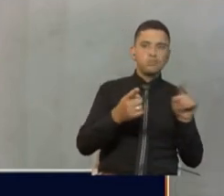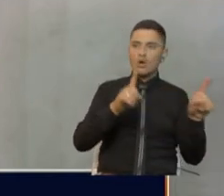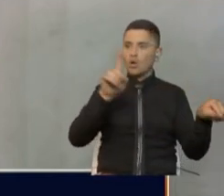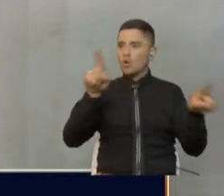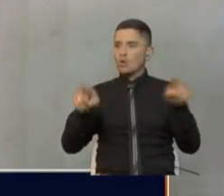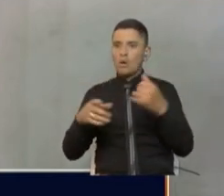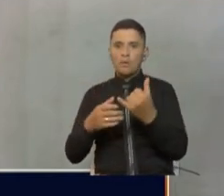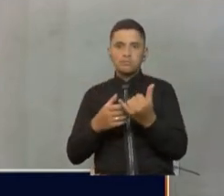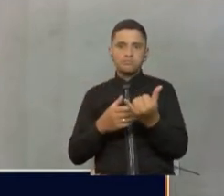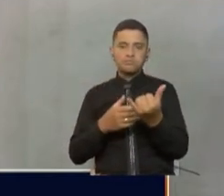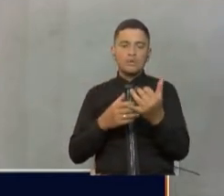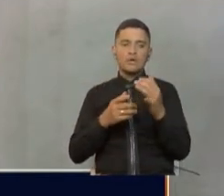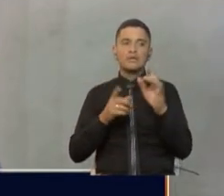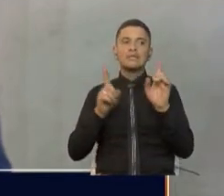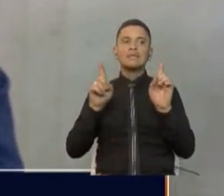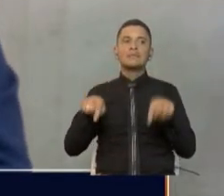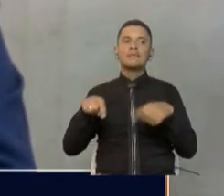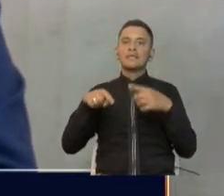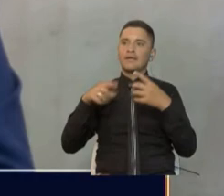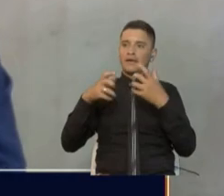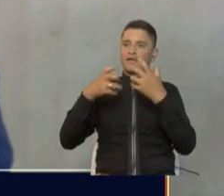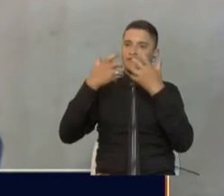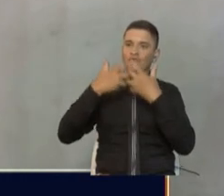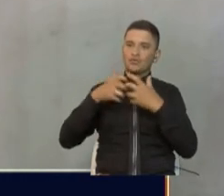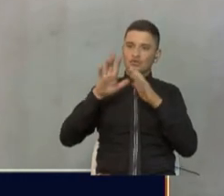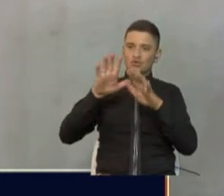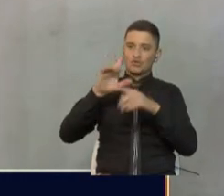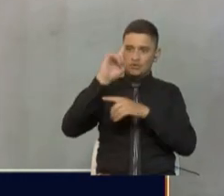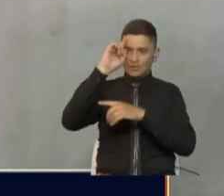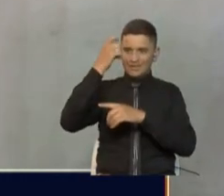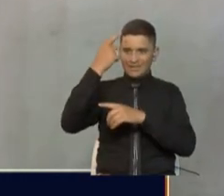recinto y a los funcionarios del gobierno.